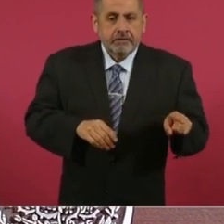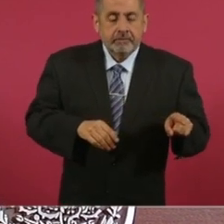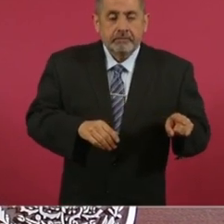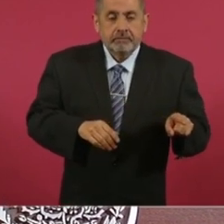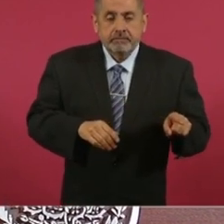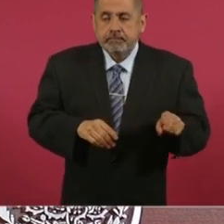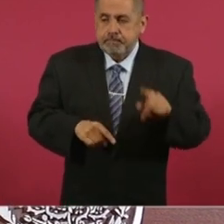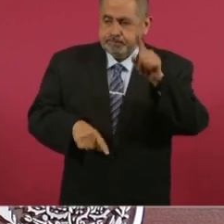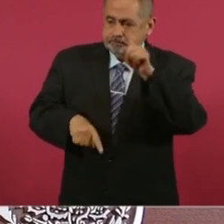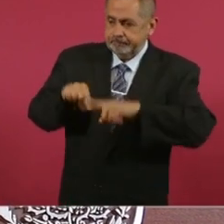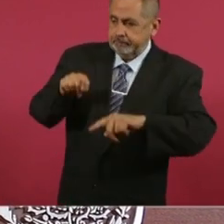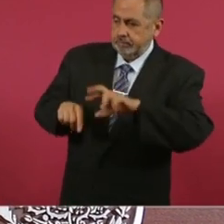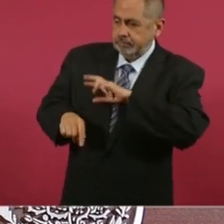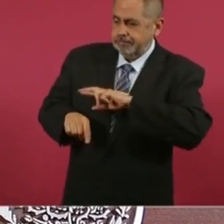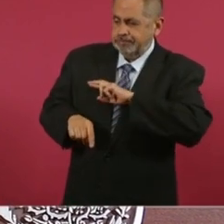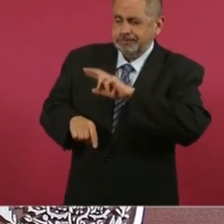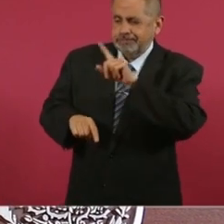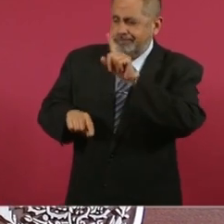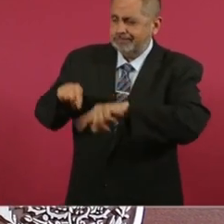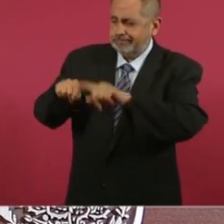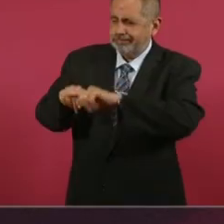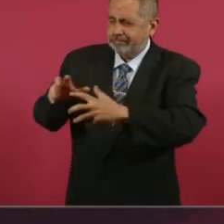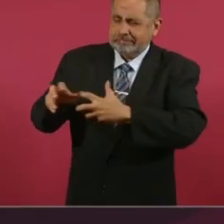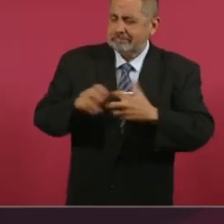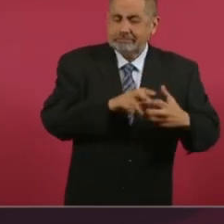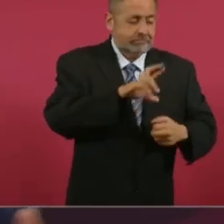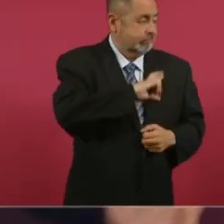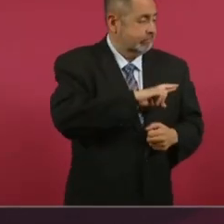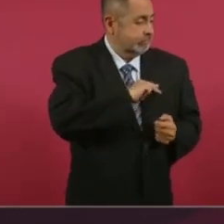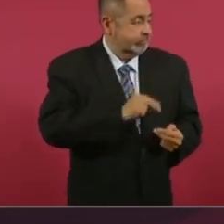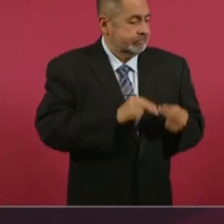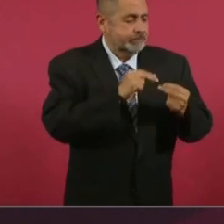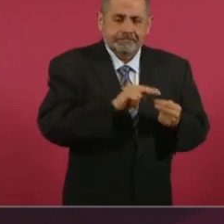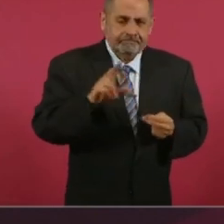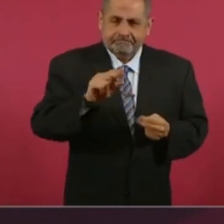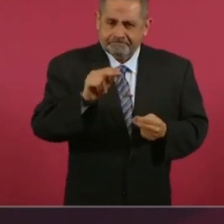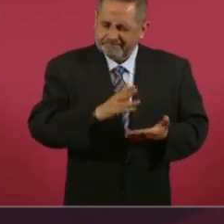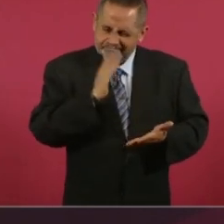la privatización de la industria eléctrica, porque tenemos